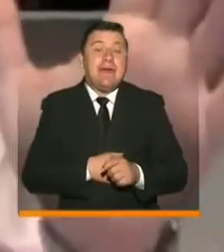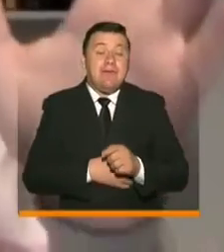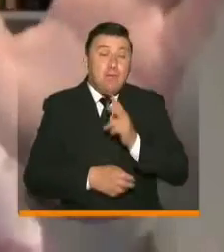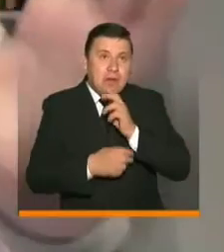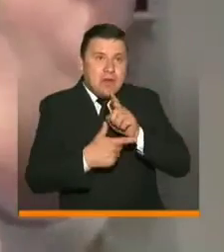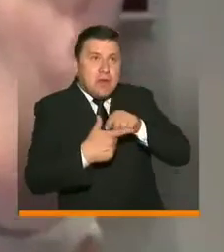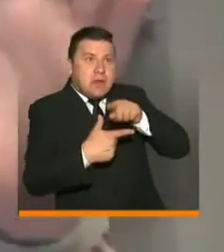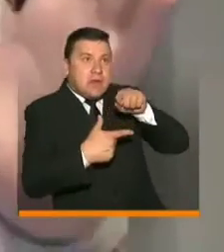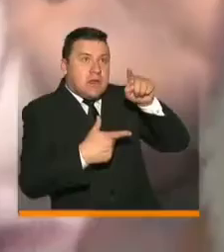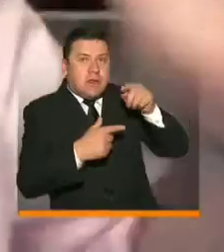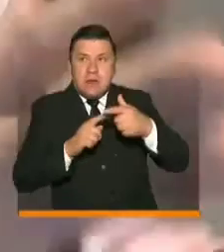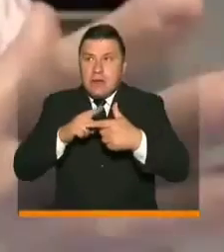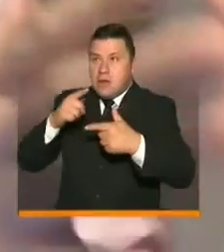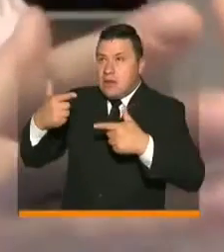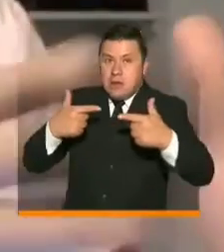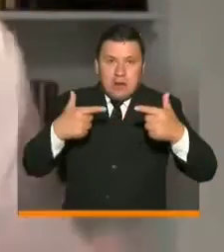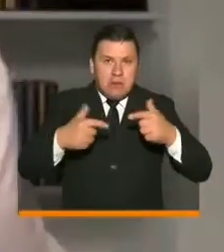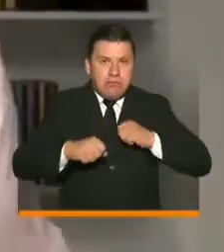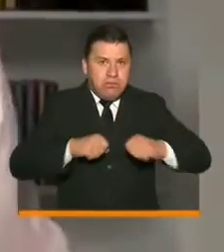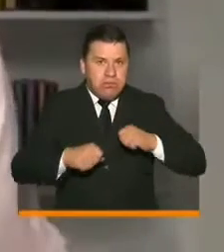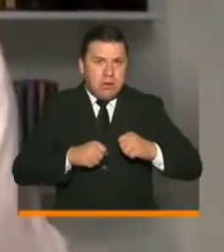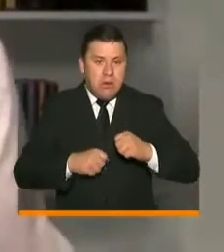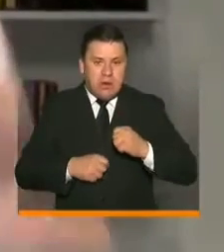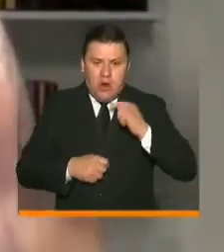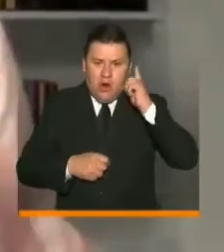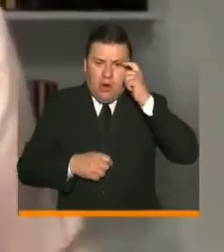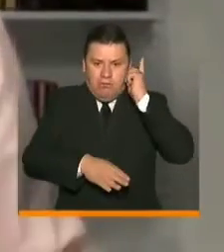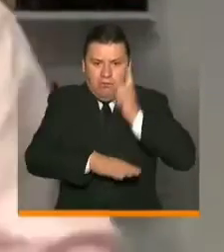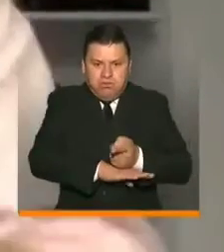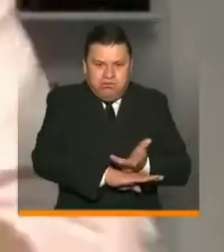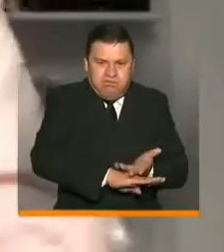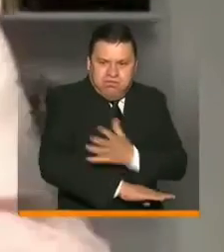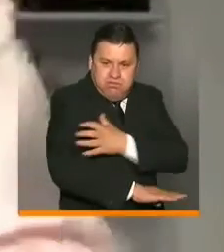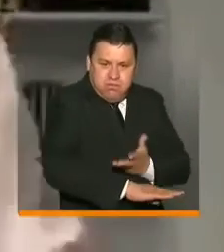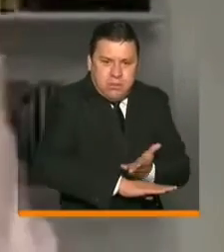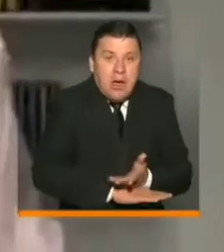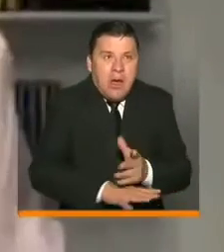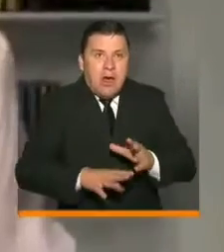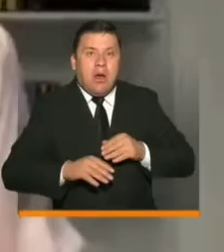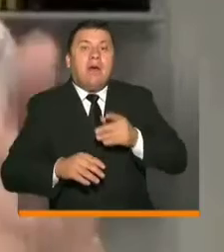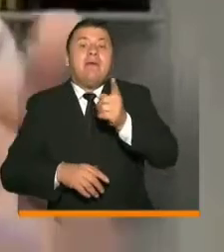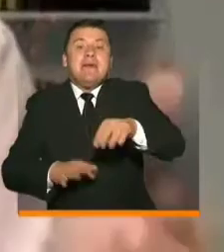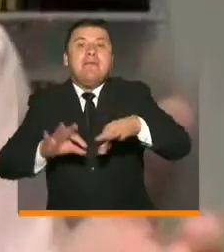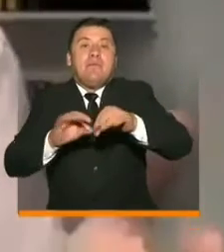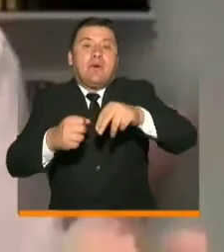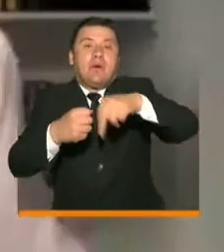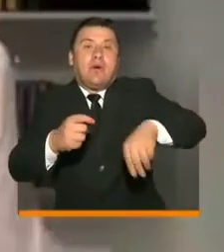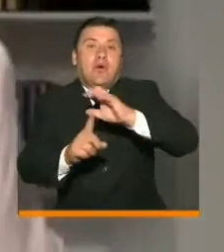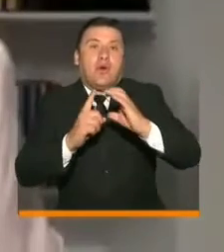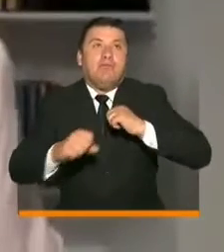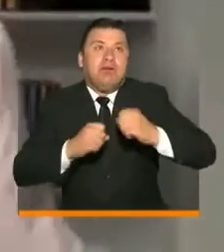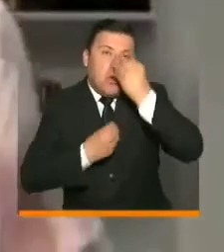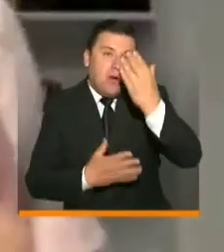balance entre el ejercicio de la autoridad puro y duro y también el ejercicio de la cultura ciudadana. Entonces